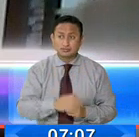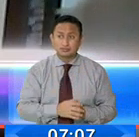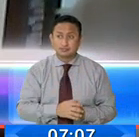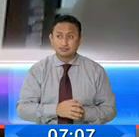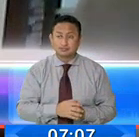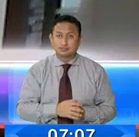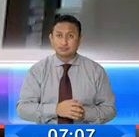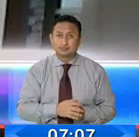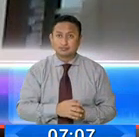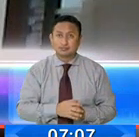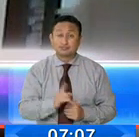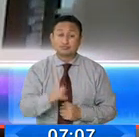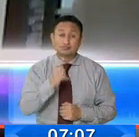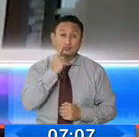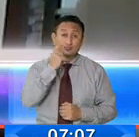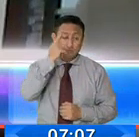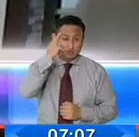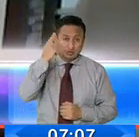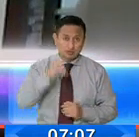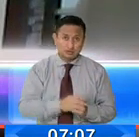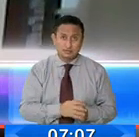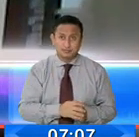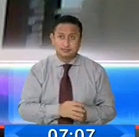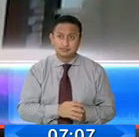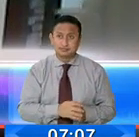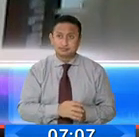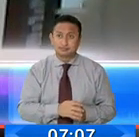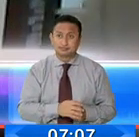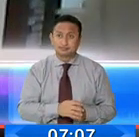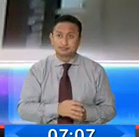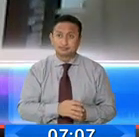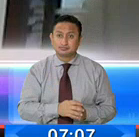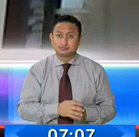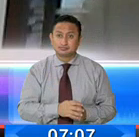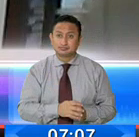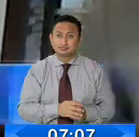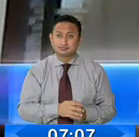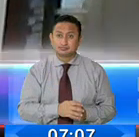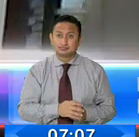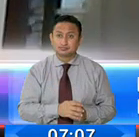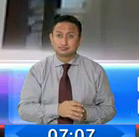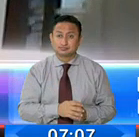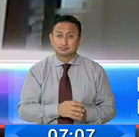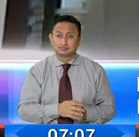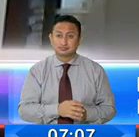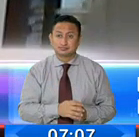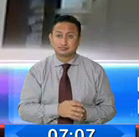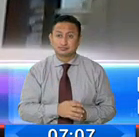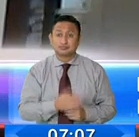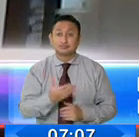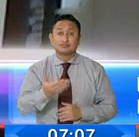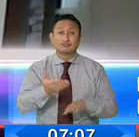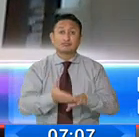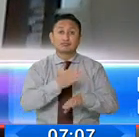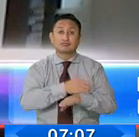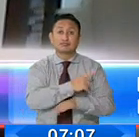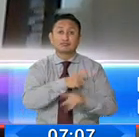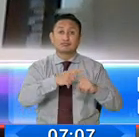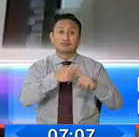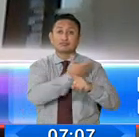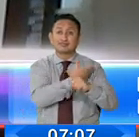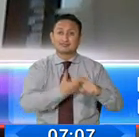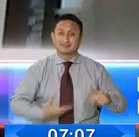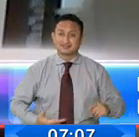expresidente Rafael Correa, porque el general Corte Gabela habló con el expresidente de la